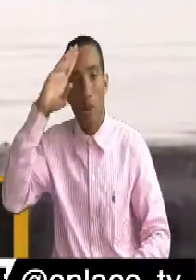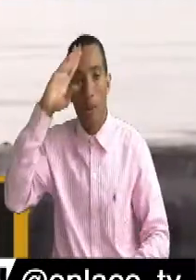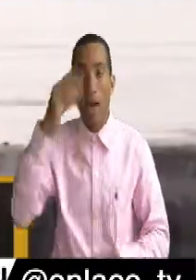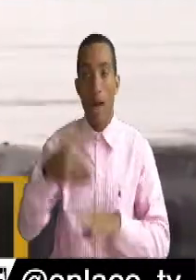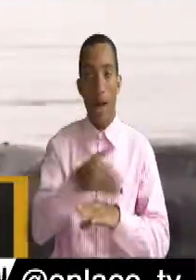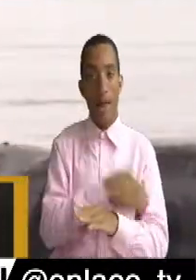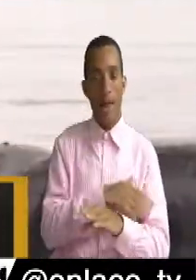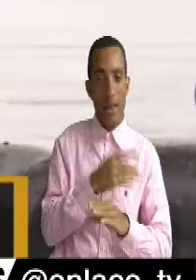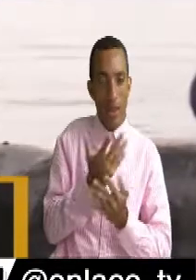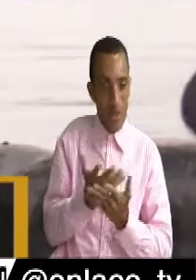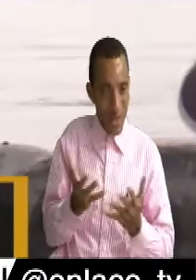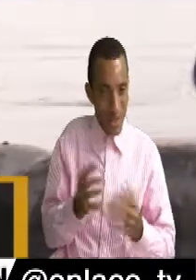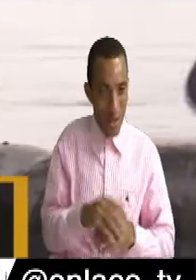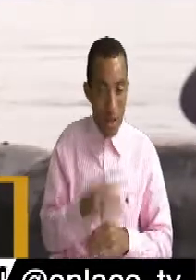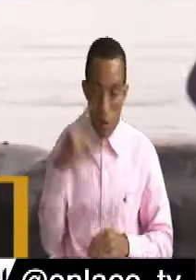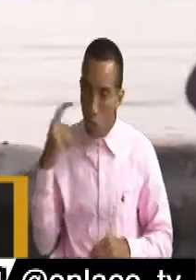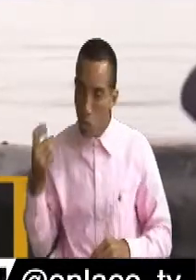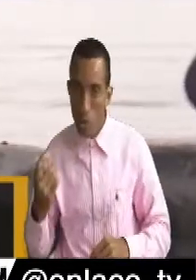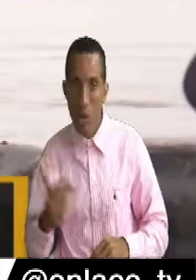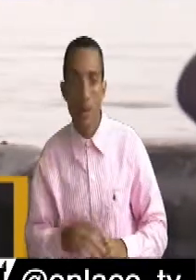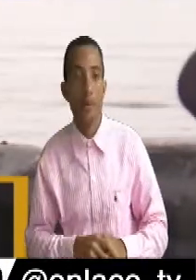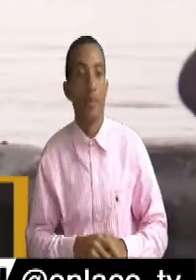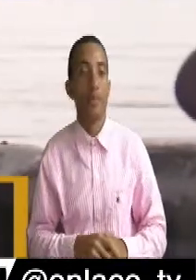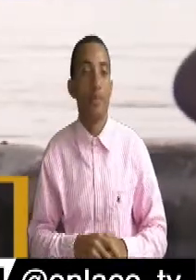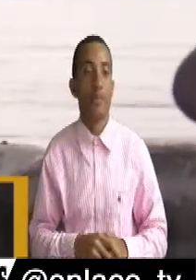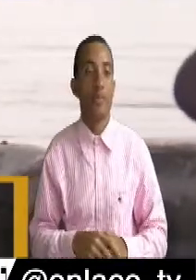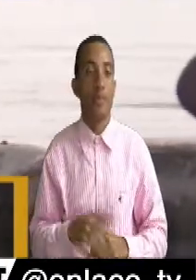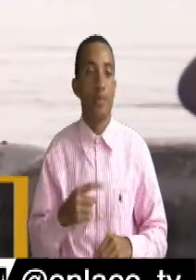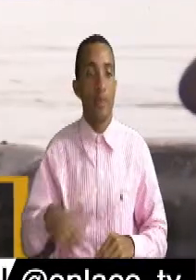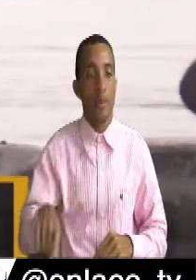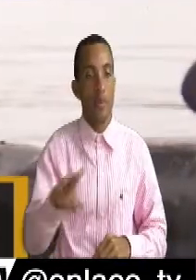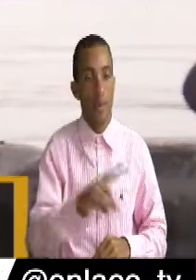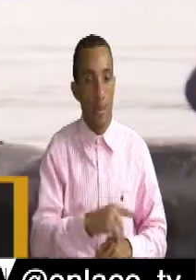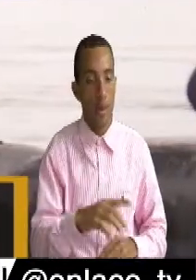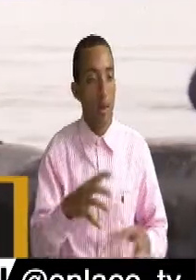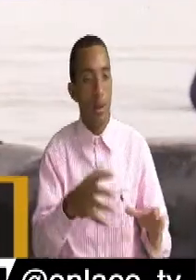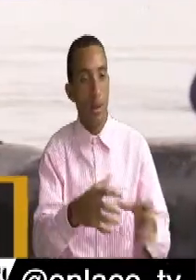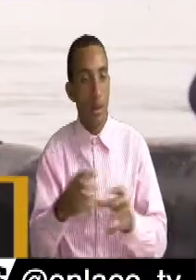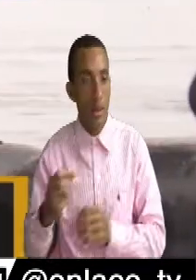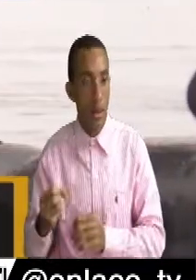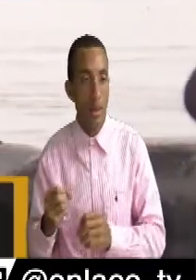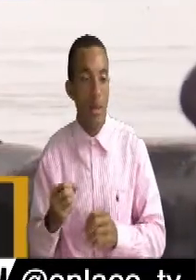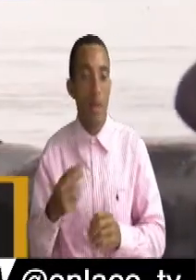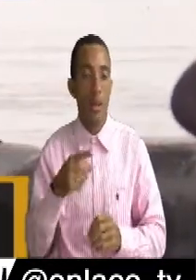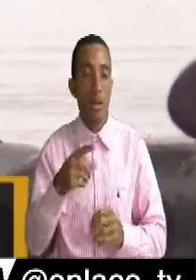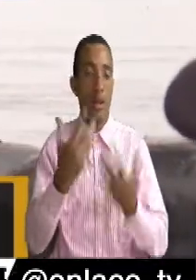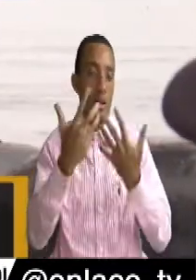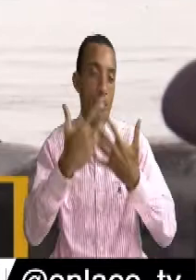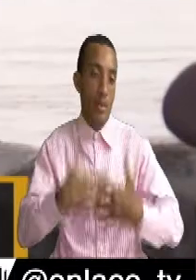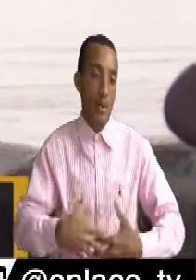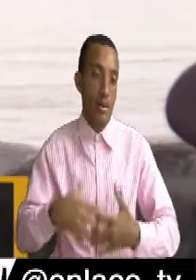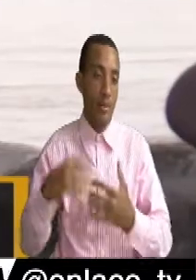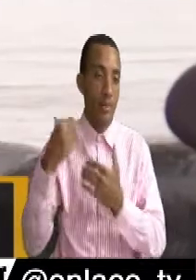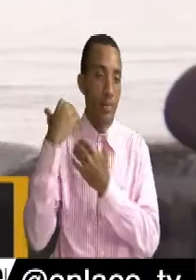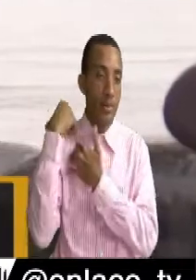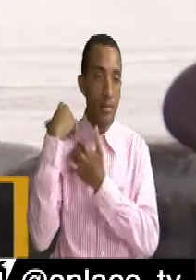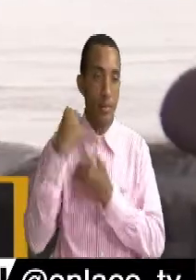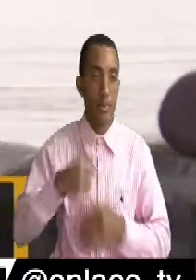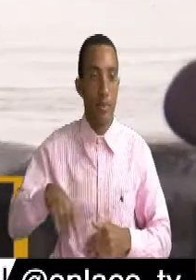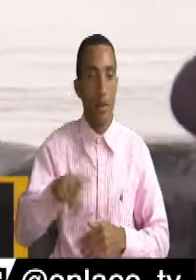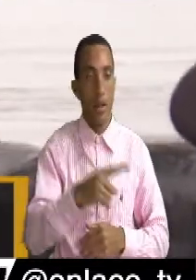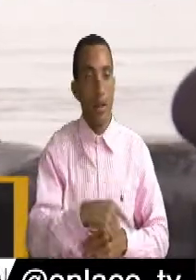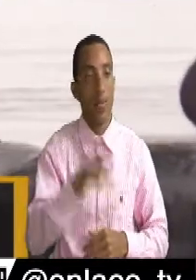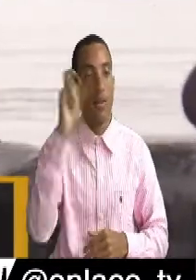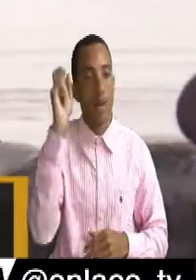lanchas se inmovilizan, se coordina con la empresa transportadora y ellos están en la obligación de